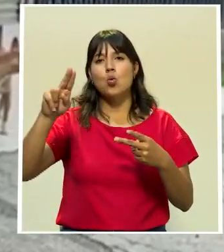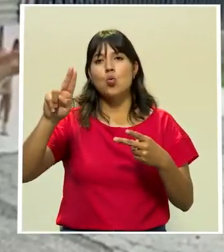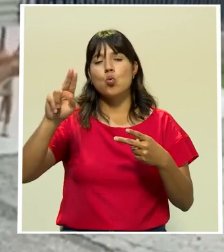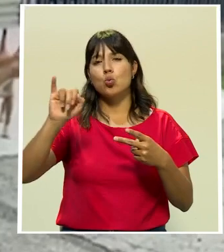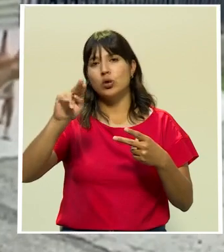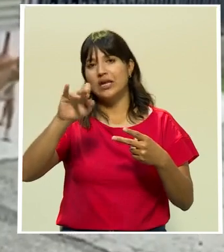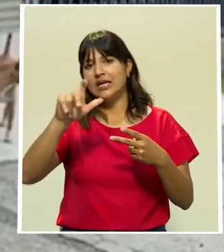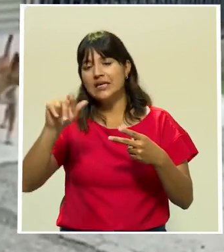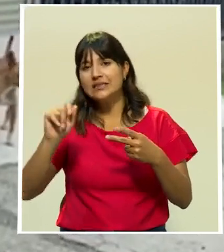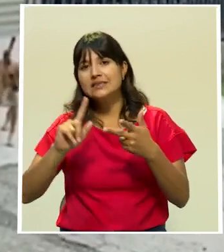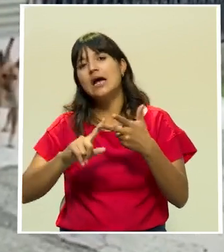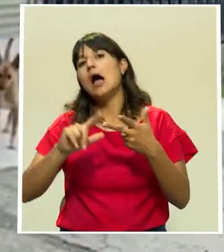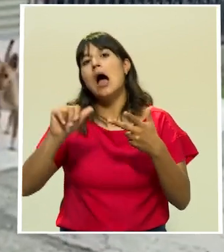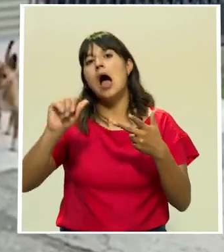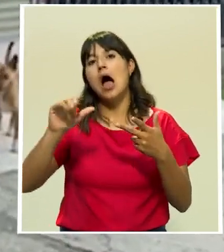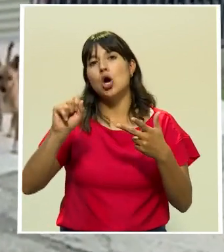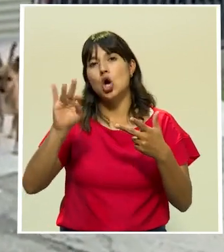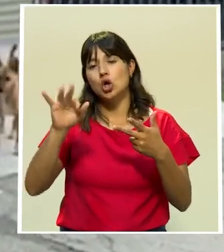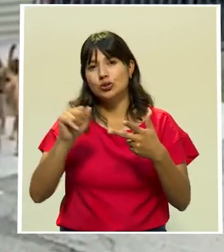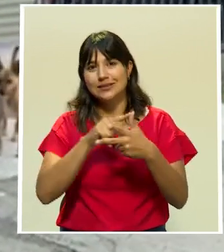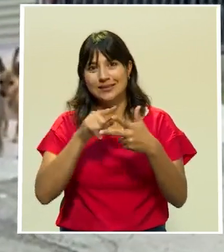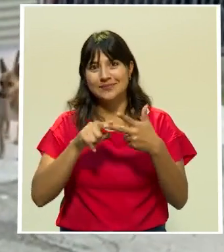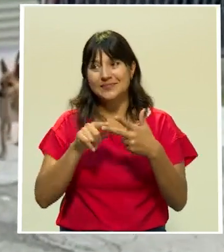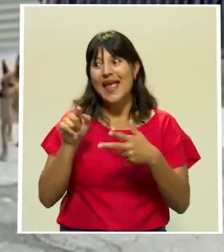Acosta. Ellas son parte de los